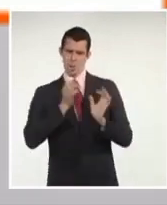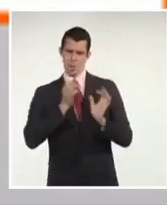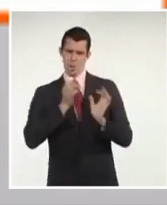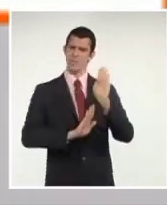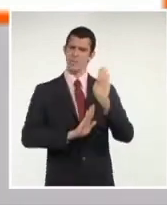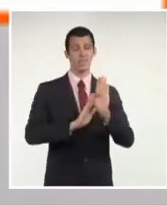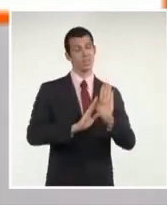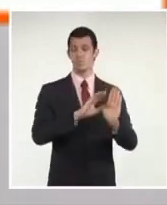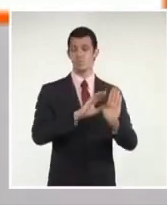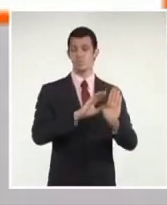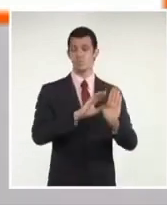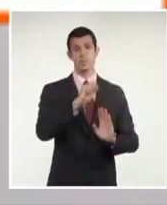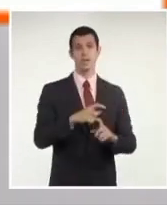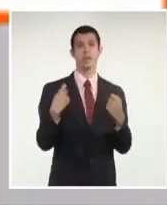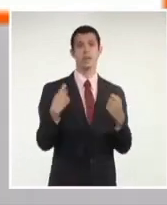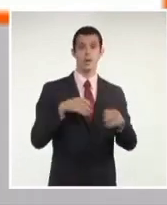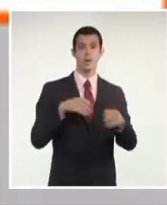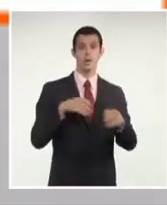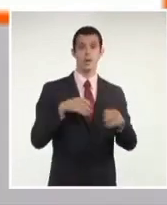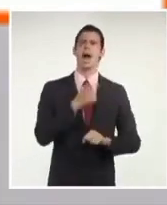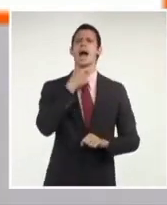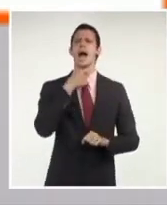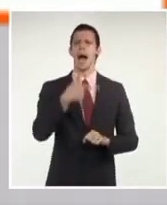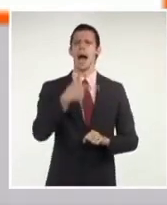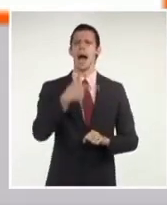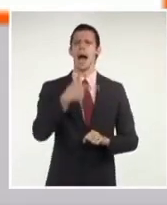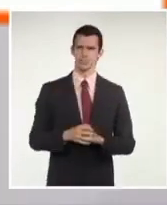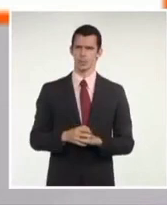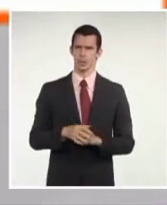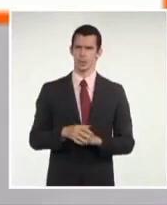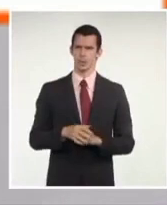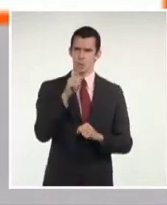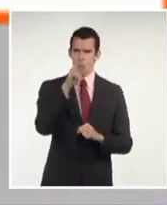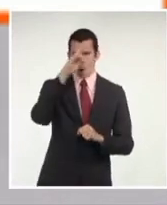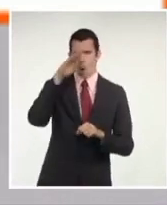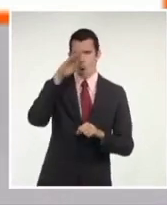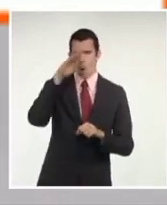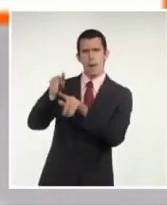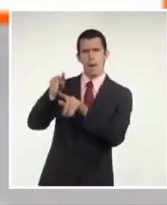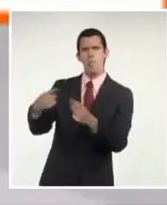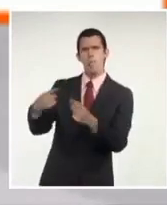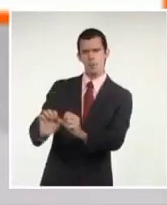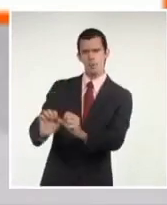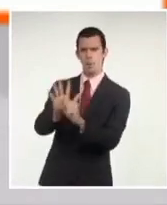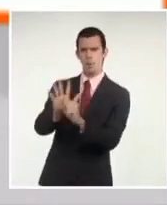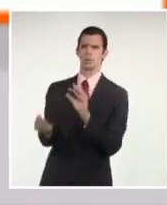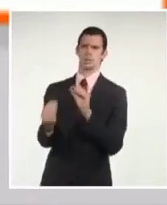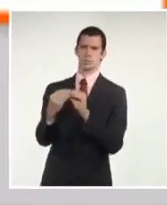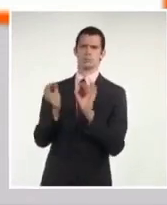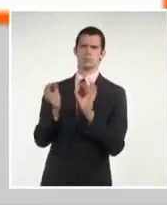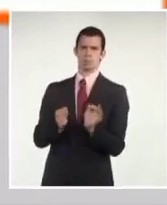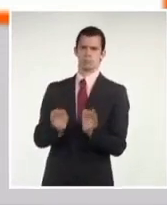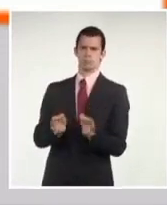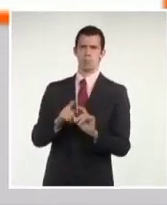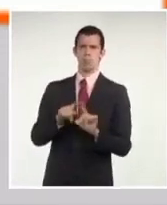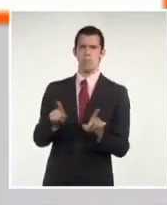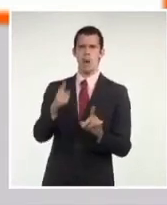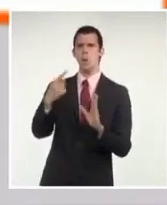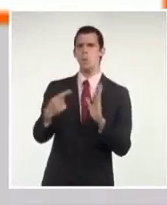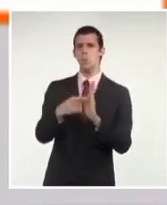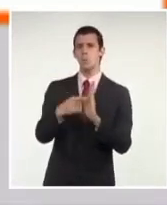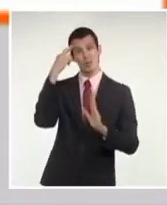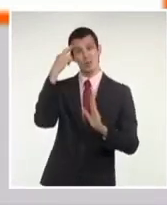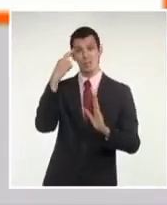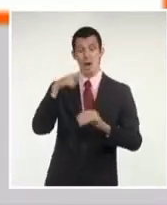hospitalizado, no es tener síntomas, sino tener síntomas que realmente requieren. Recuerden que no todos los países hospitalizan a los casos positivos